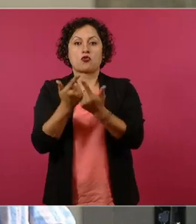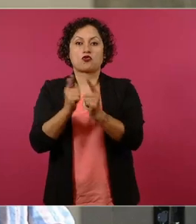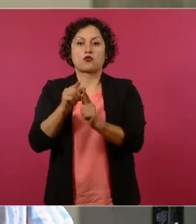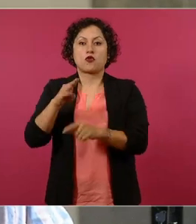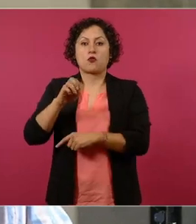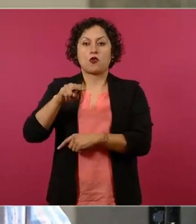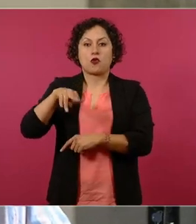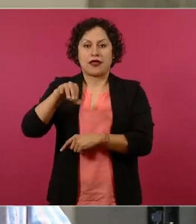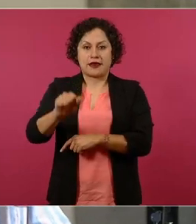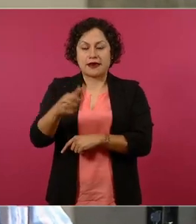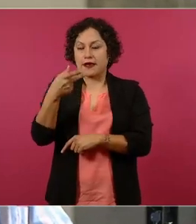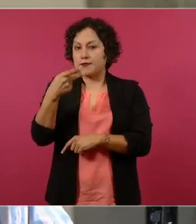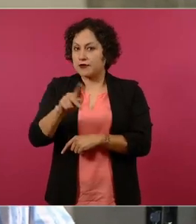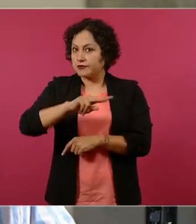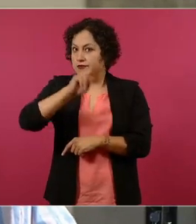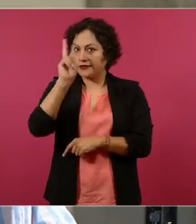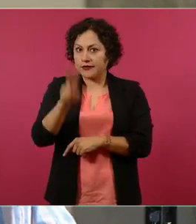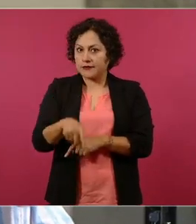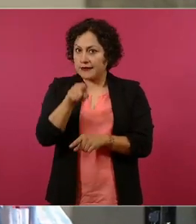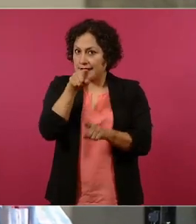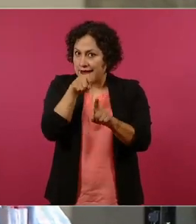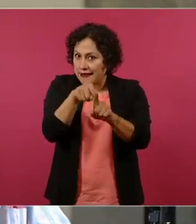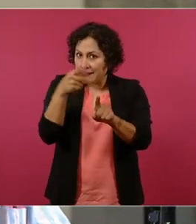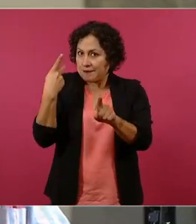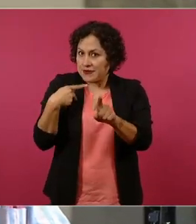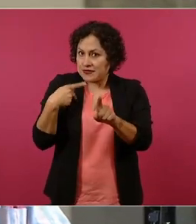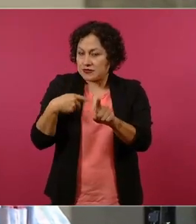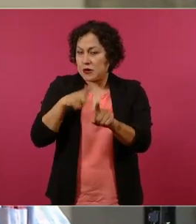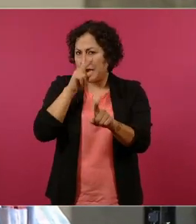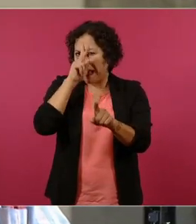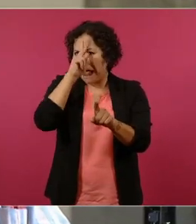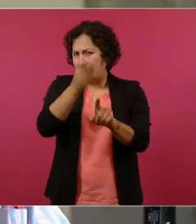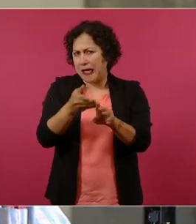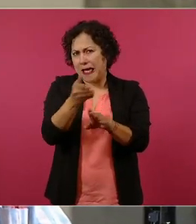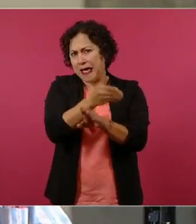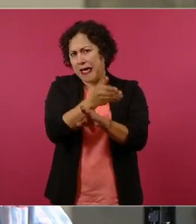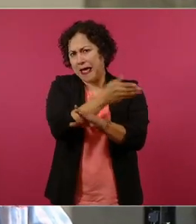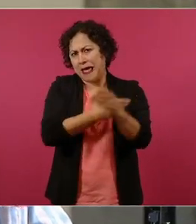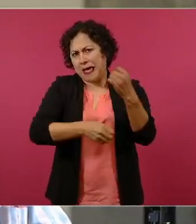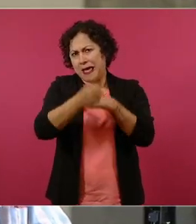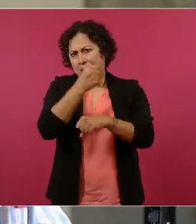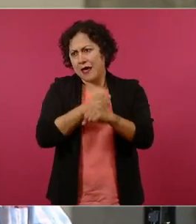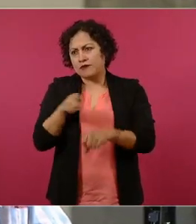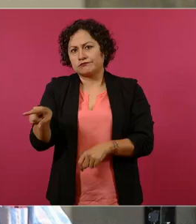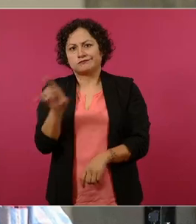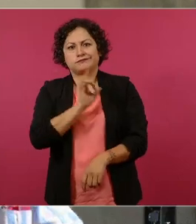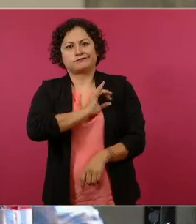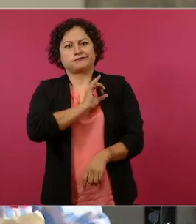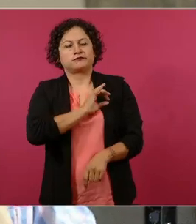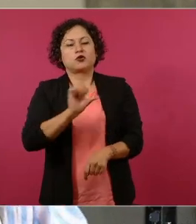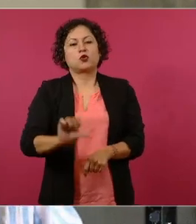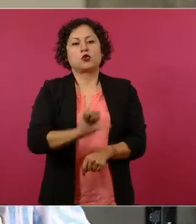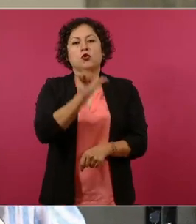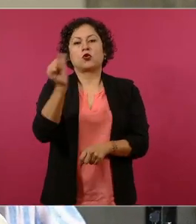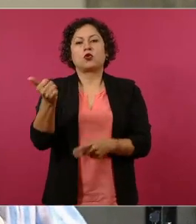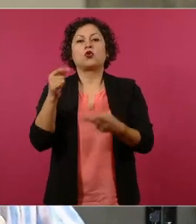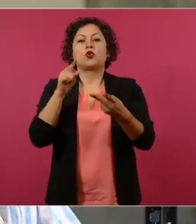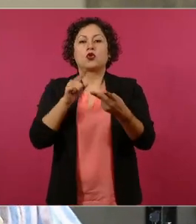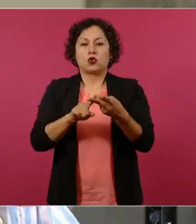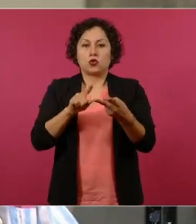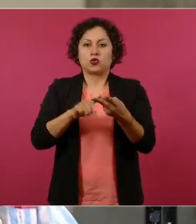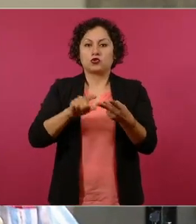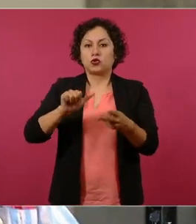traído toda esa dinámica desde hace años eh además de esto está el tema de San Pedro cuaco Benito Juárez en